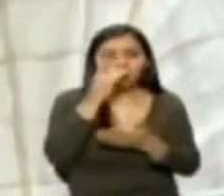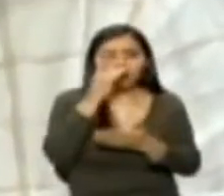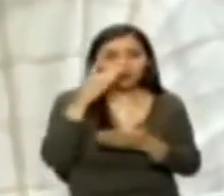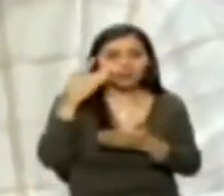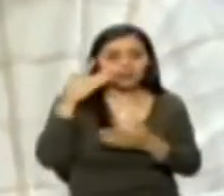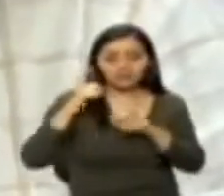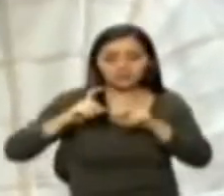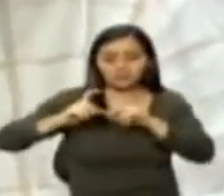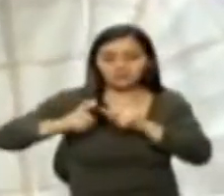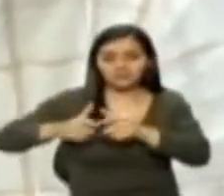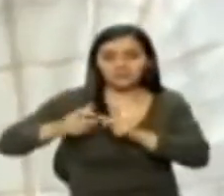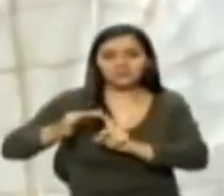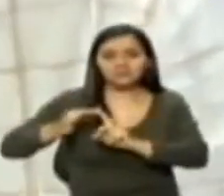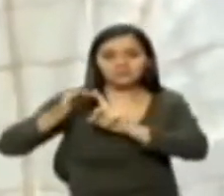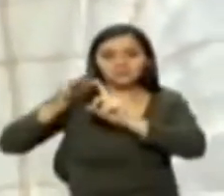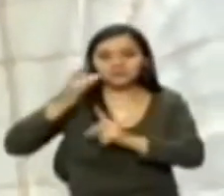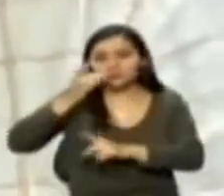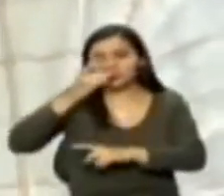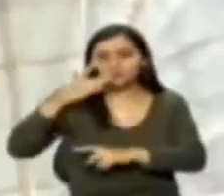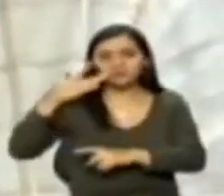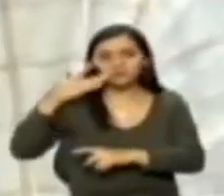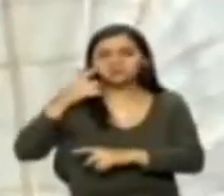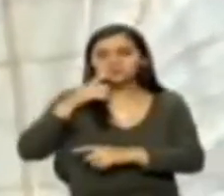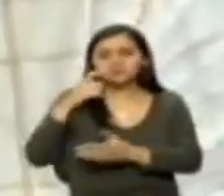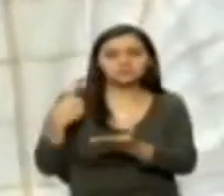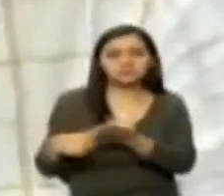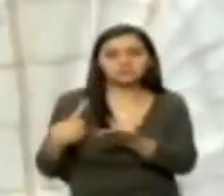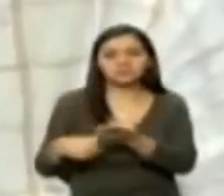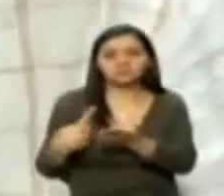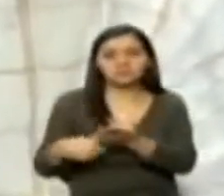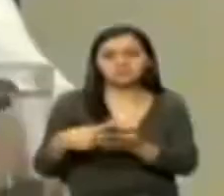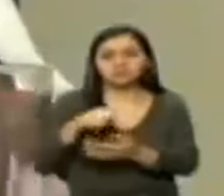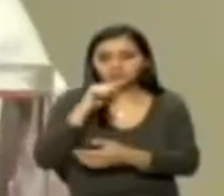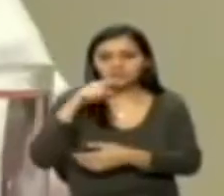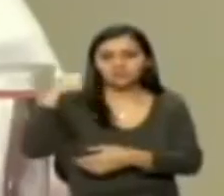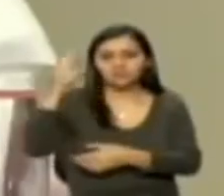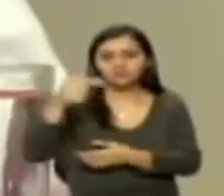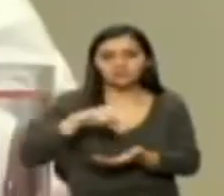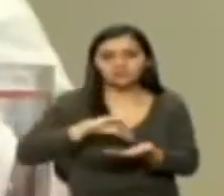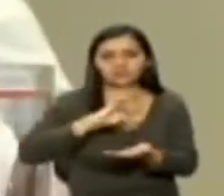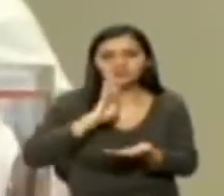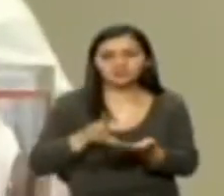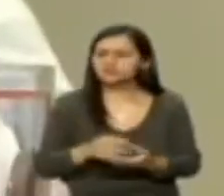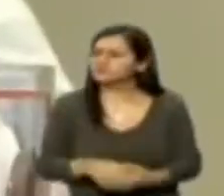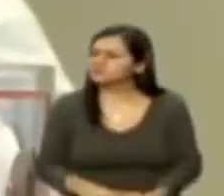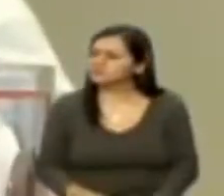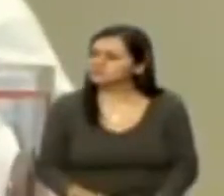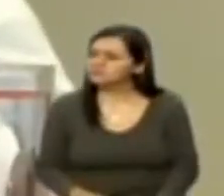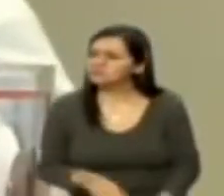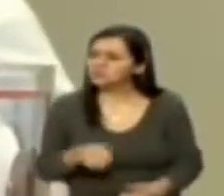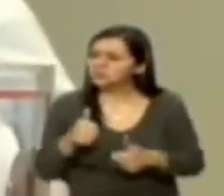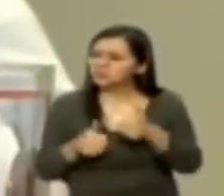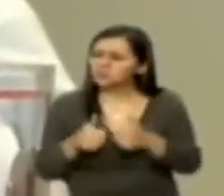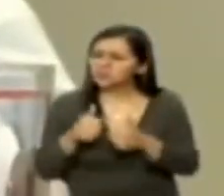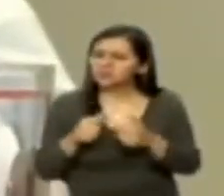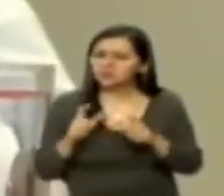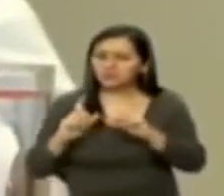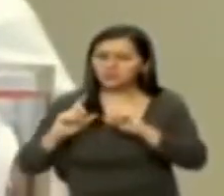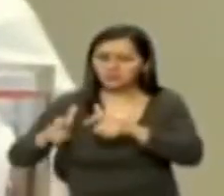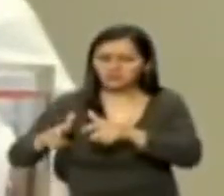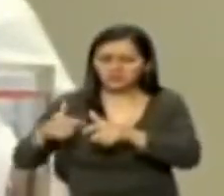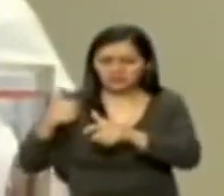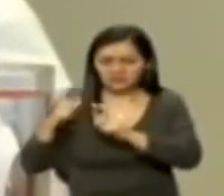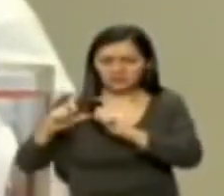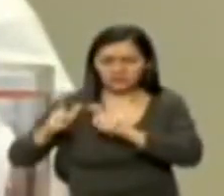amazónica, sabiendo que esta ley entrará en discusión en la Asamblea en los próximos? No sé a qué te refieres. O sea, circunscripciones especiales ya existen en